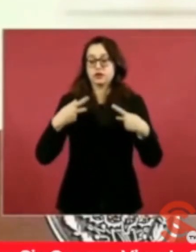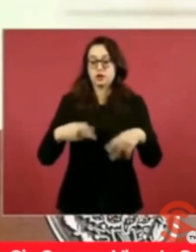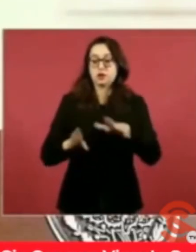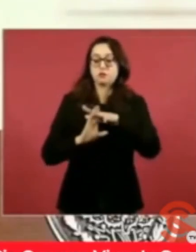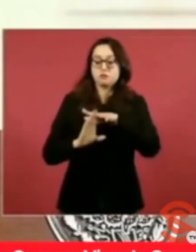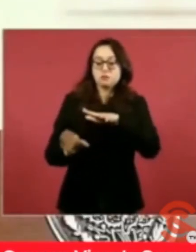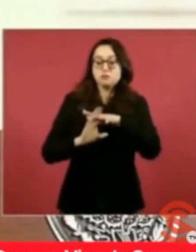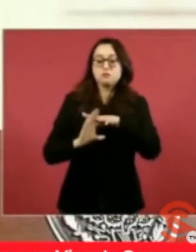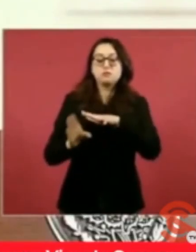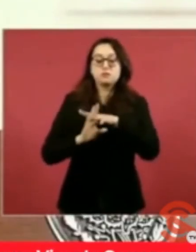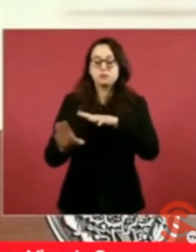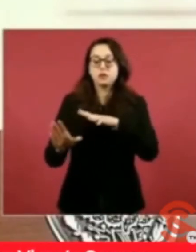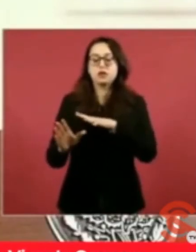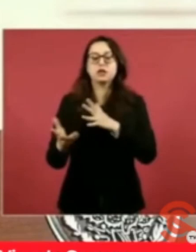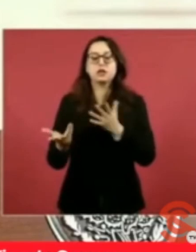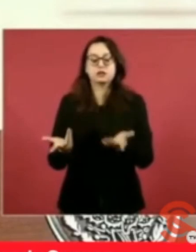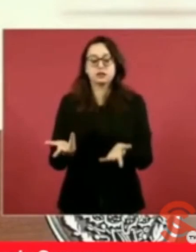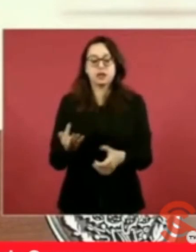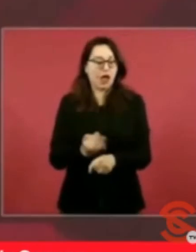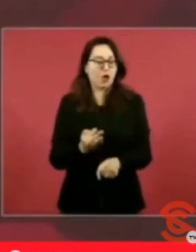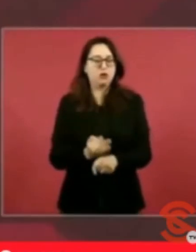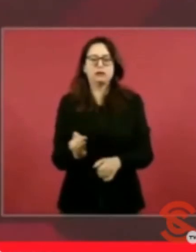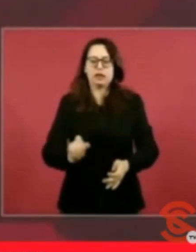en esta temporada de frío,